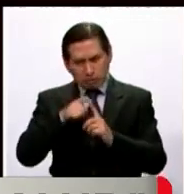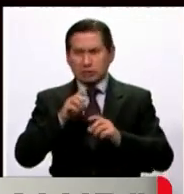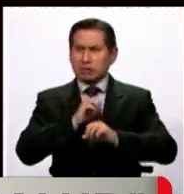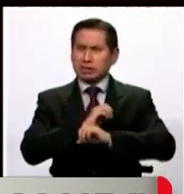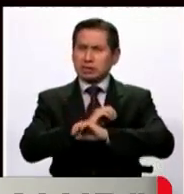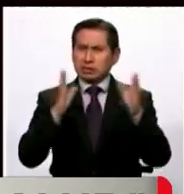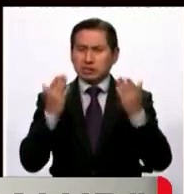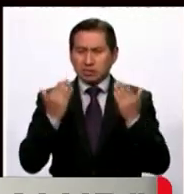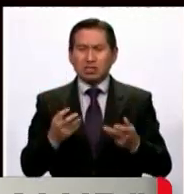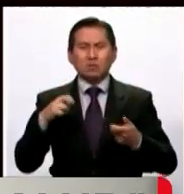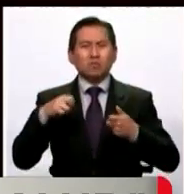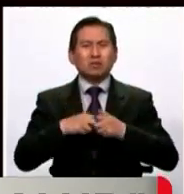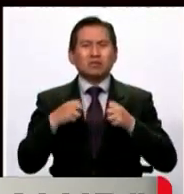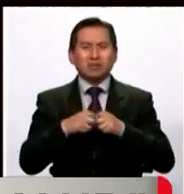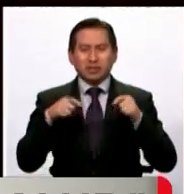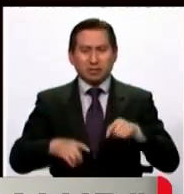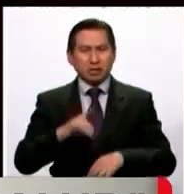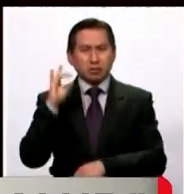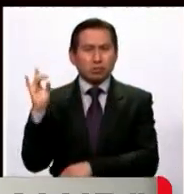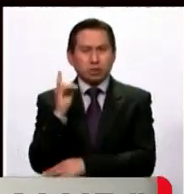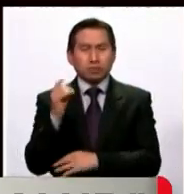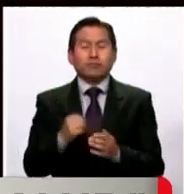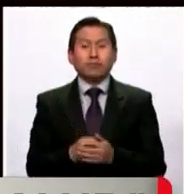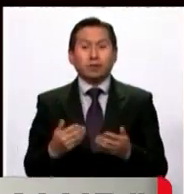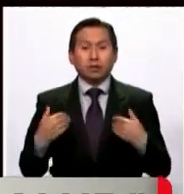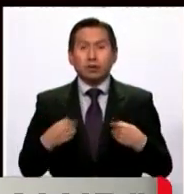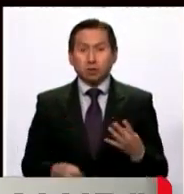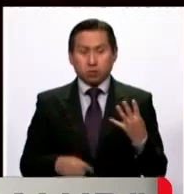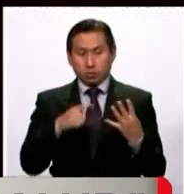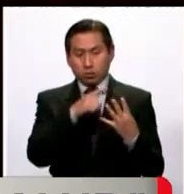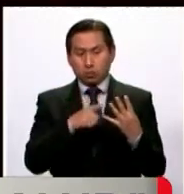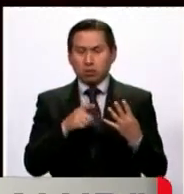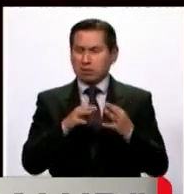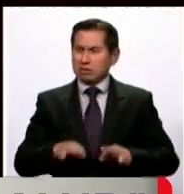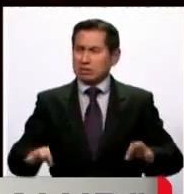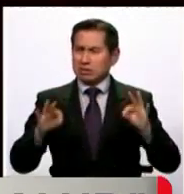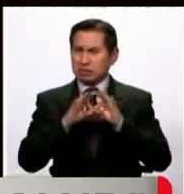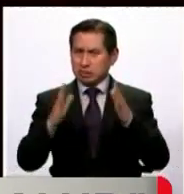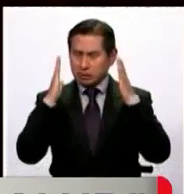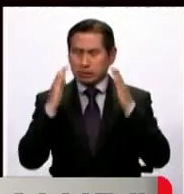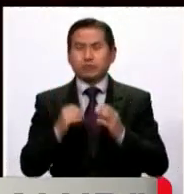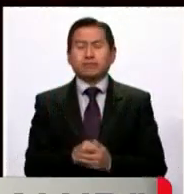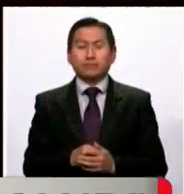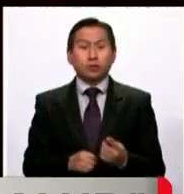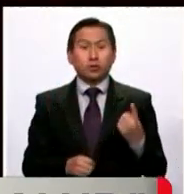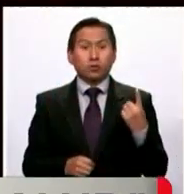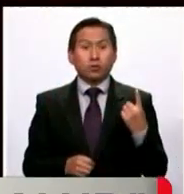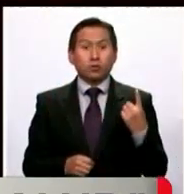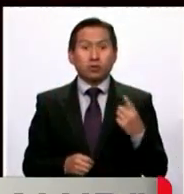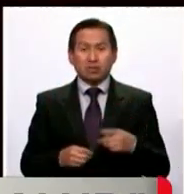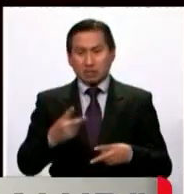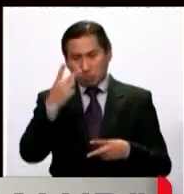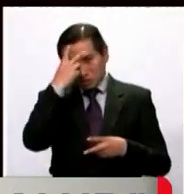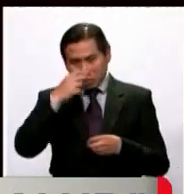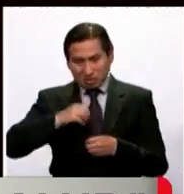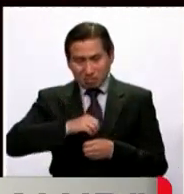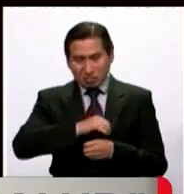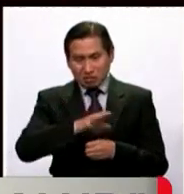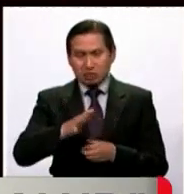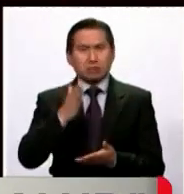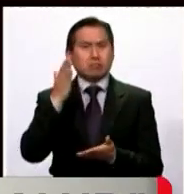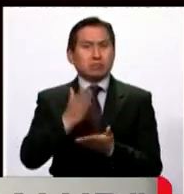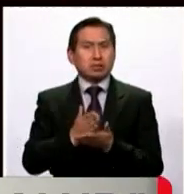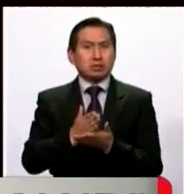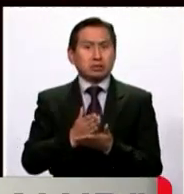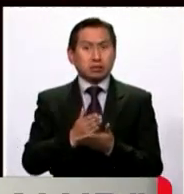la crisis. Tenemos cuatro prioridades. 1. frenar el virus. Para eso